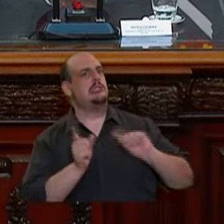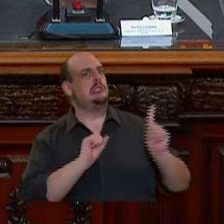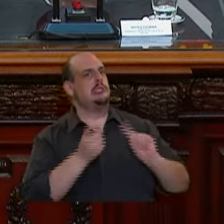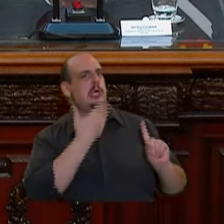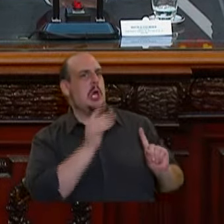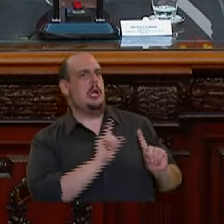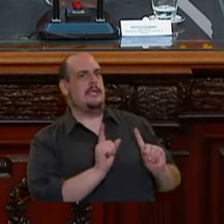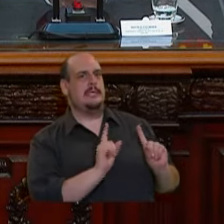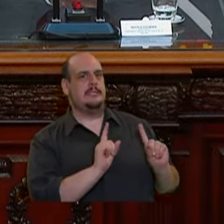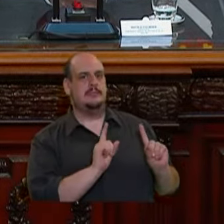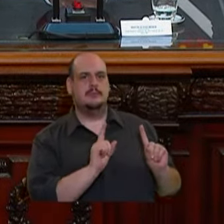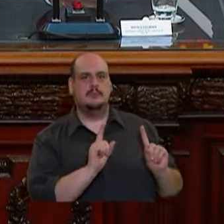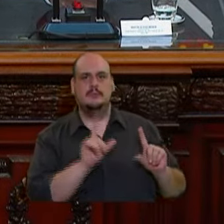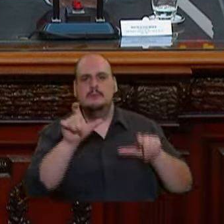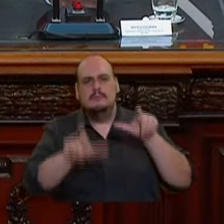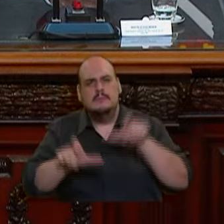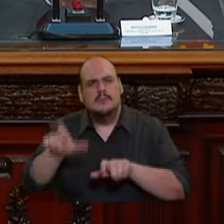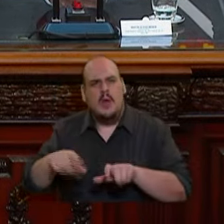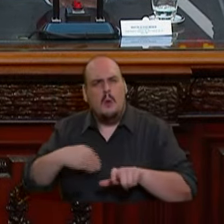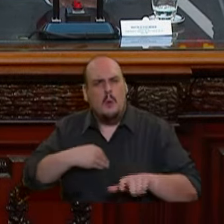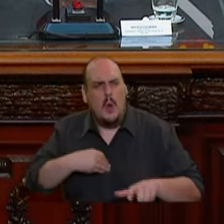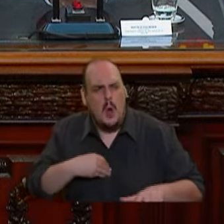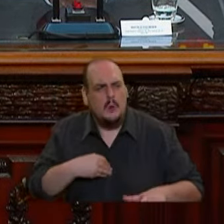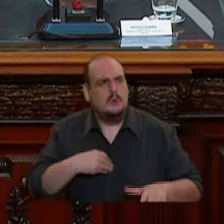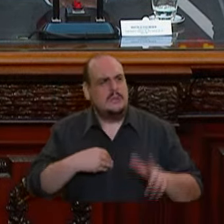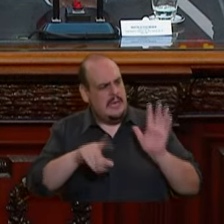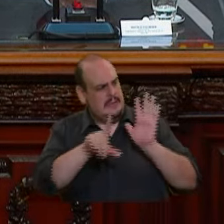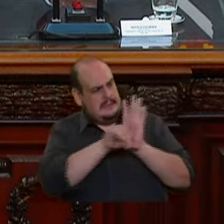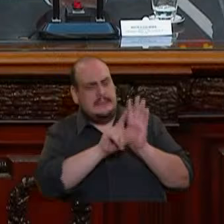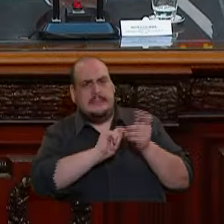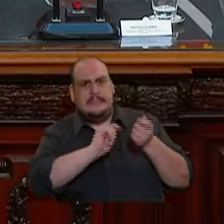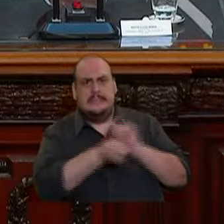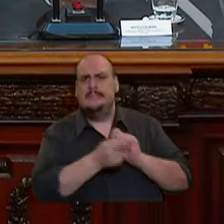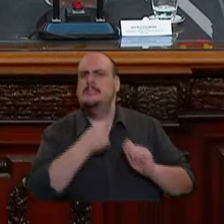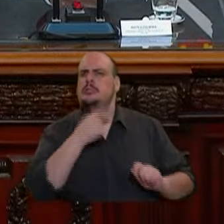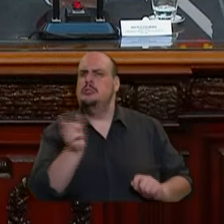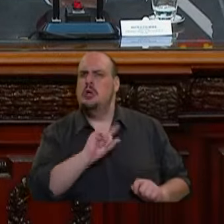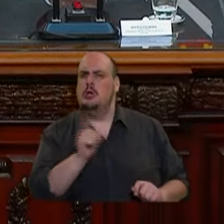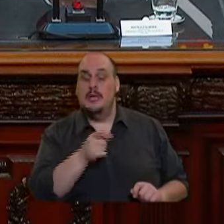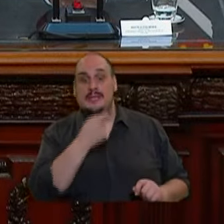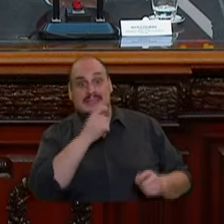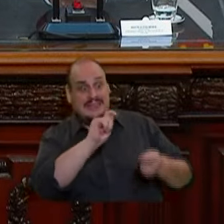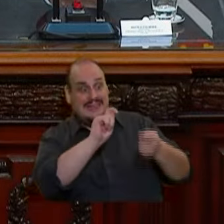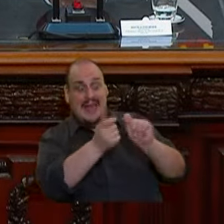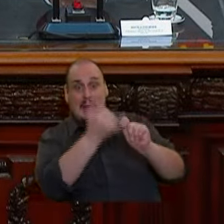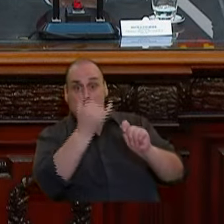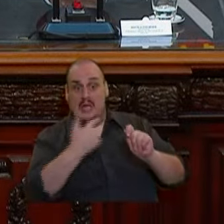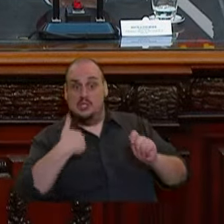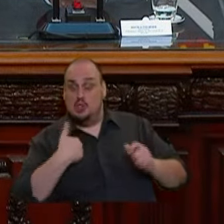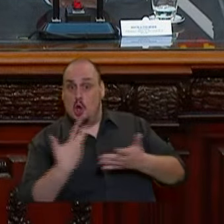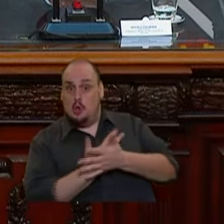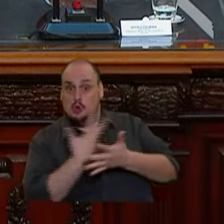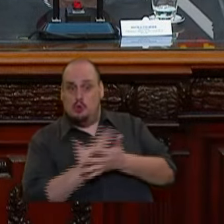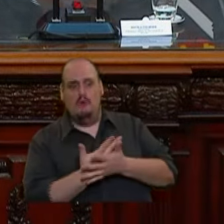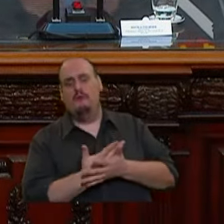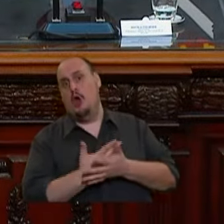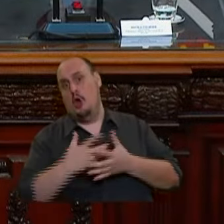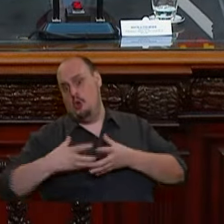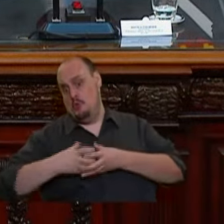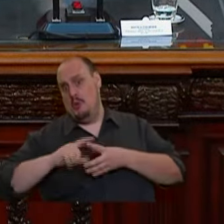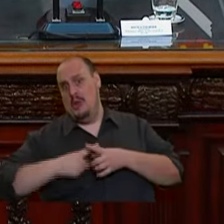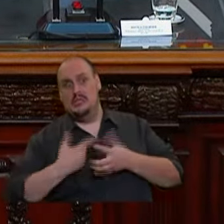Hemos encontrado una voluntad por construir cualquier reforma. Todo atisbo de cambio que implique un sacrificio para la clase política ha